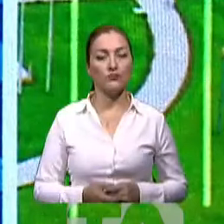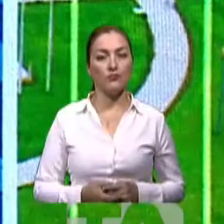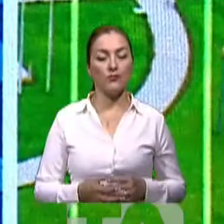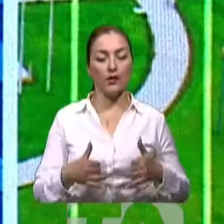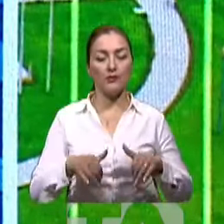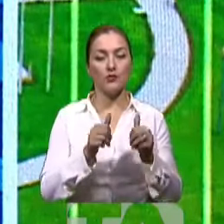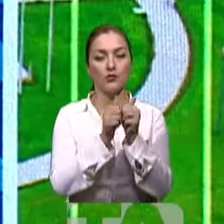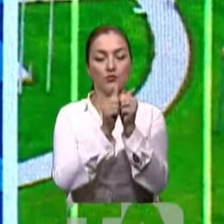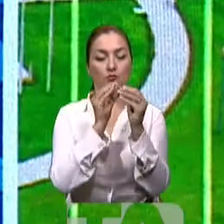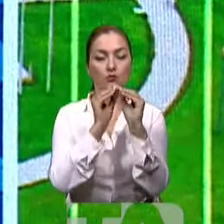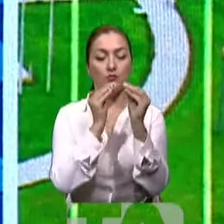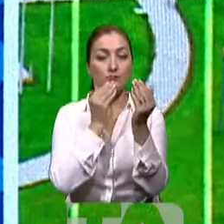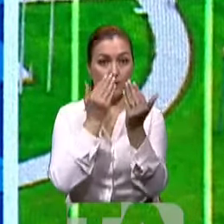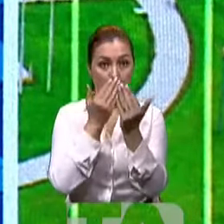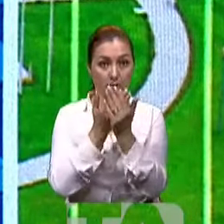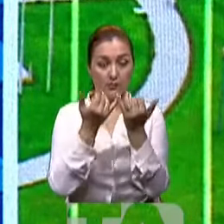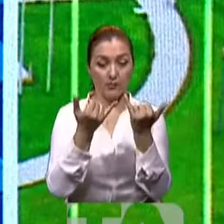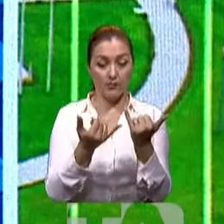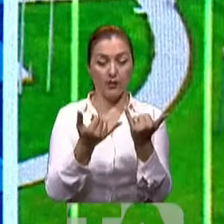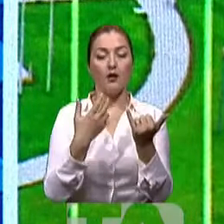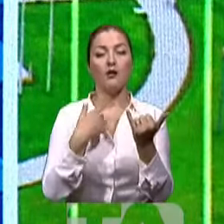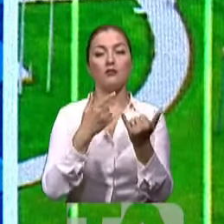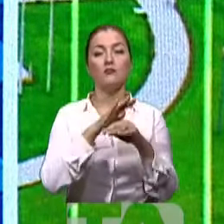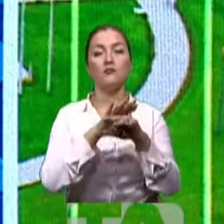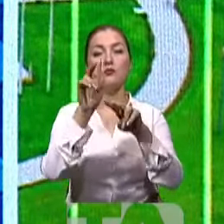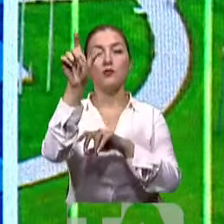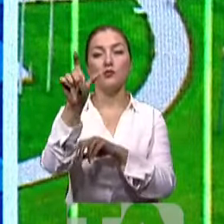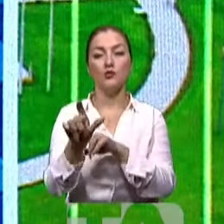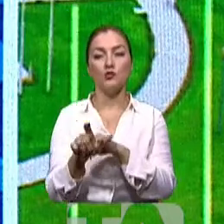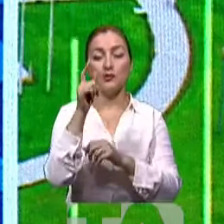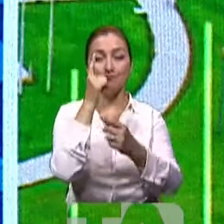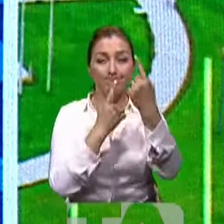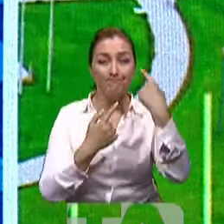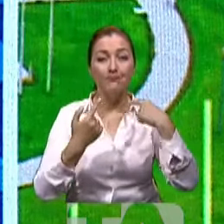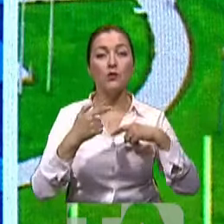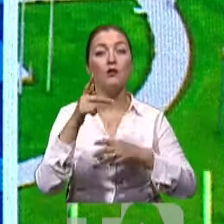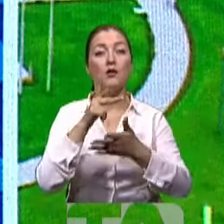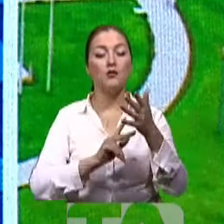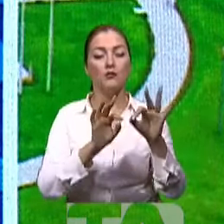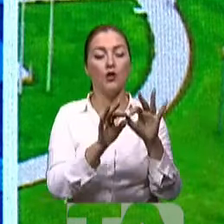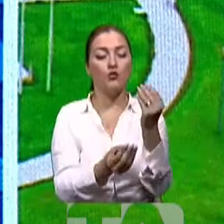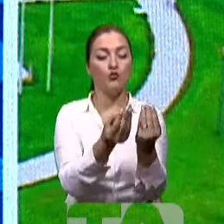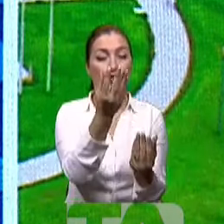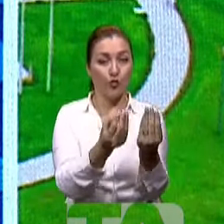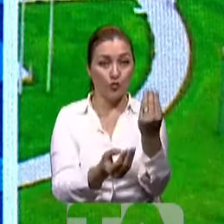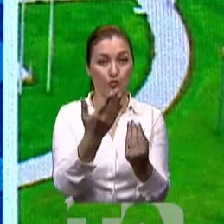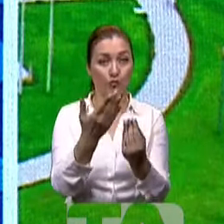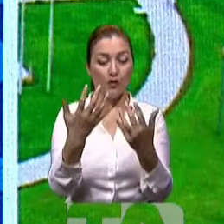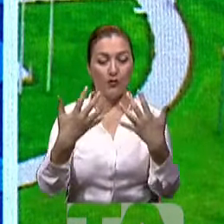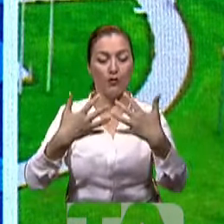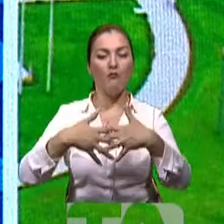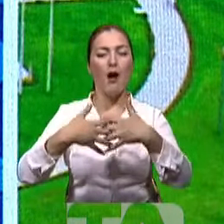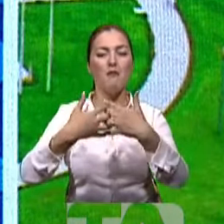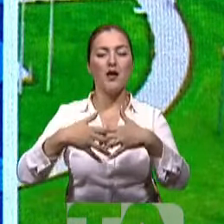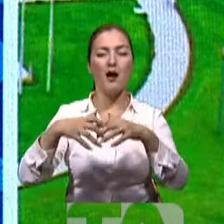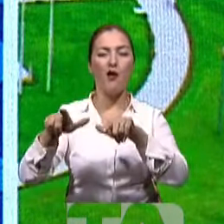estamos juntos. Muchas gracias por elegirnos. Les contamos que una persona resultó herida tras un fuerte incendio reportado en una fábrica ubicada